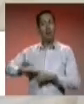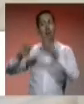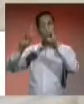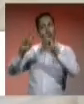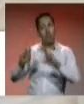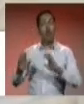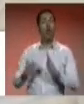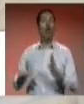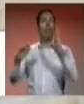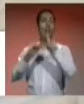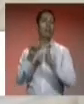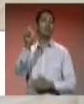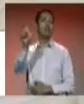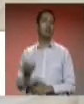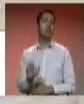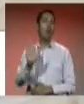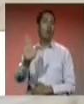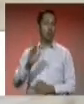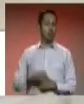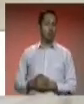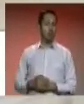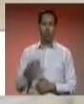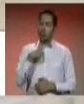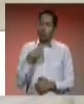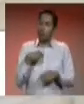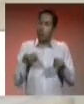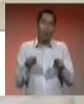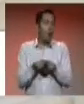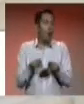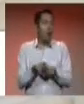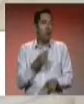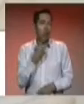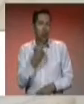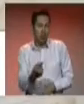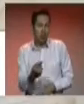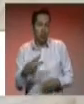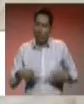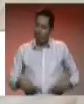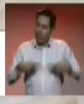más, como he actuado toda mi vida,